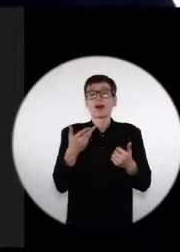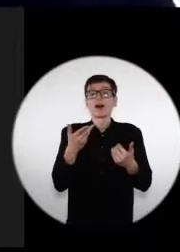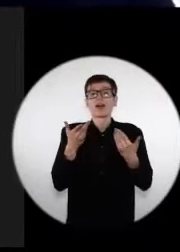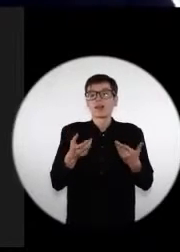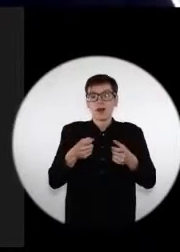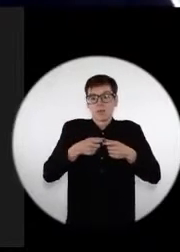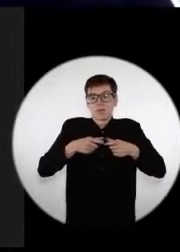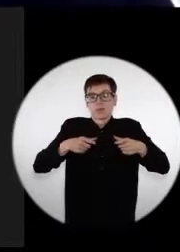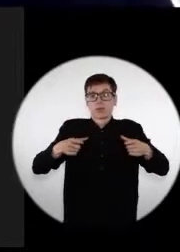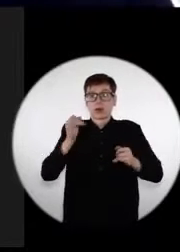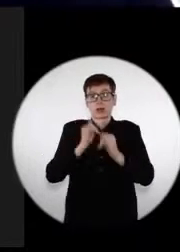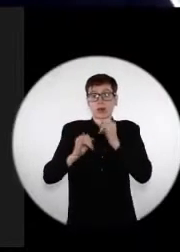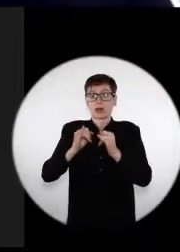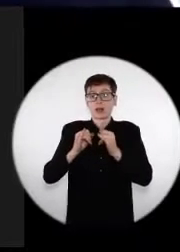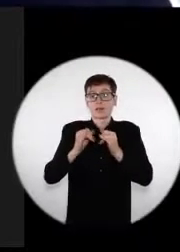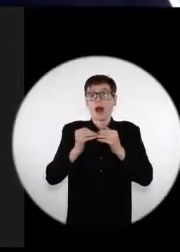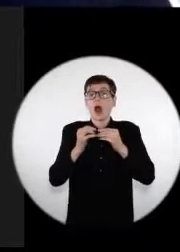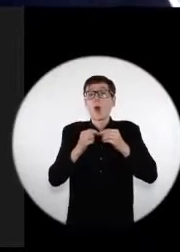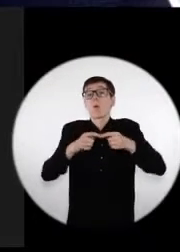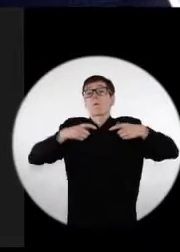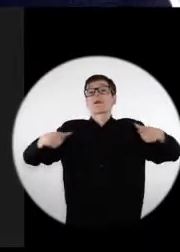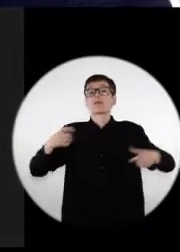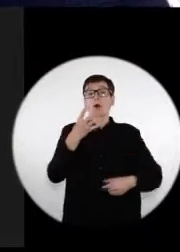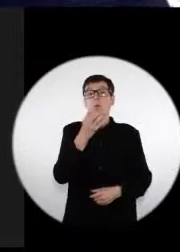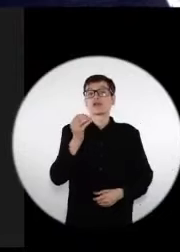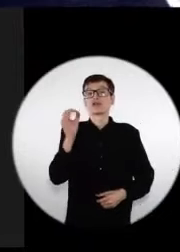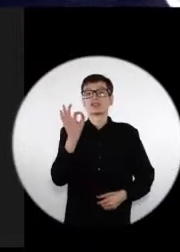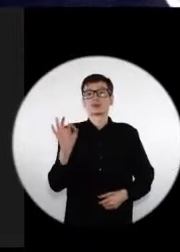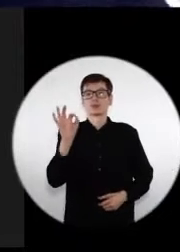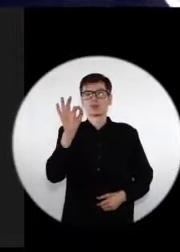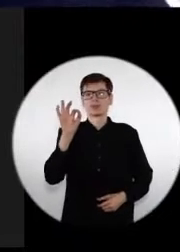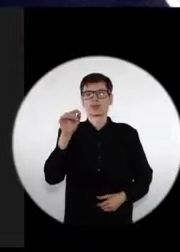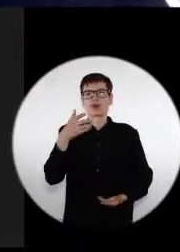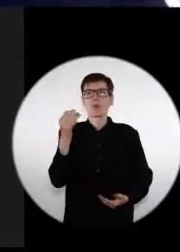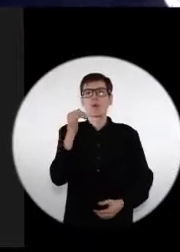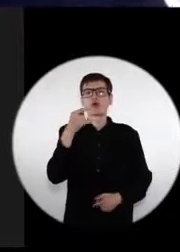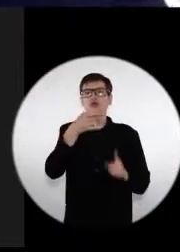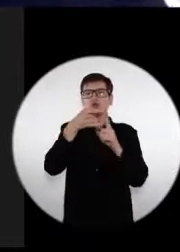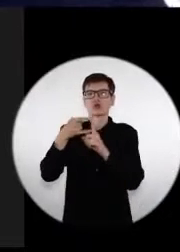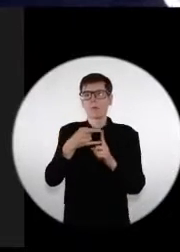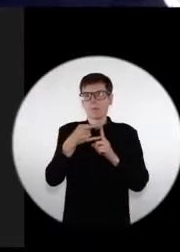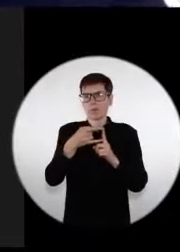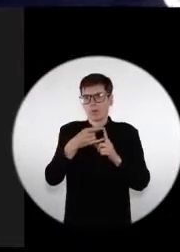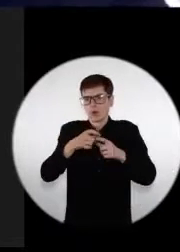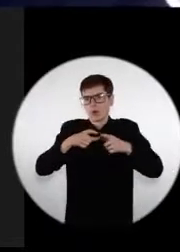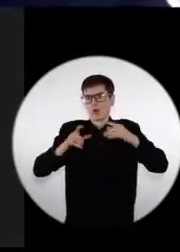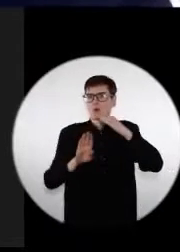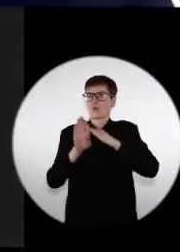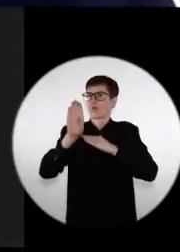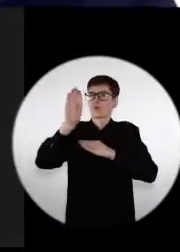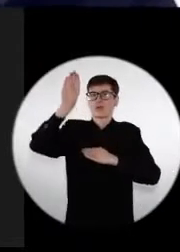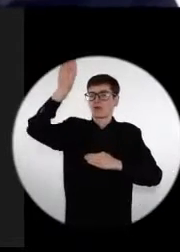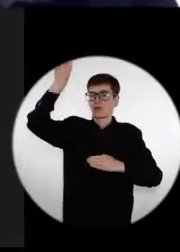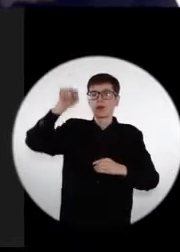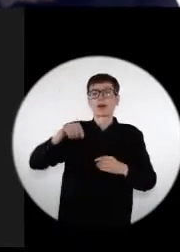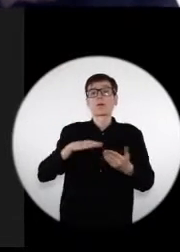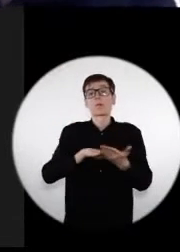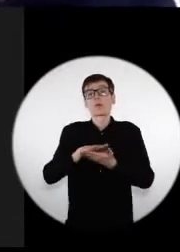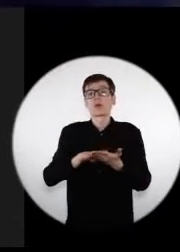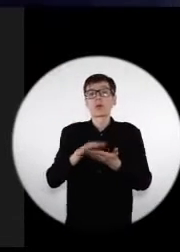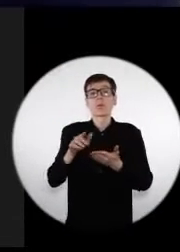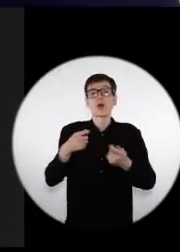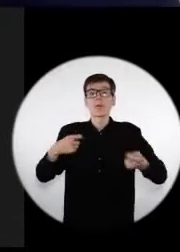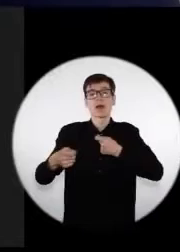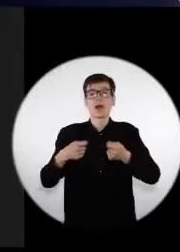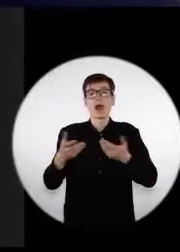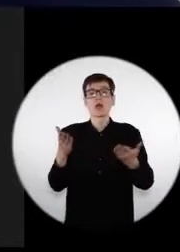y todo el boom de todo lo que sea online no se ha multiplicado un 400 por ciento suma si